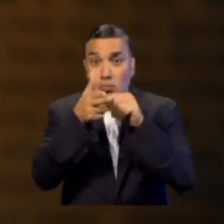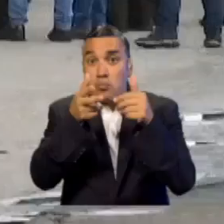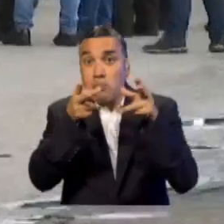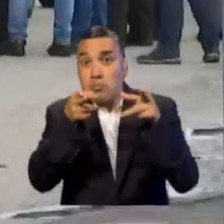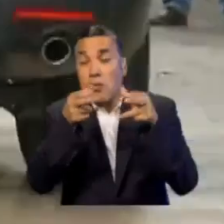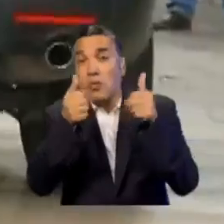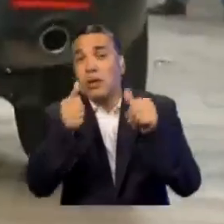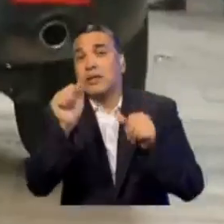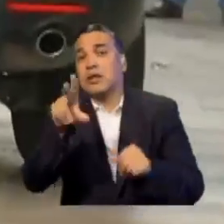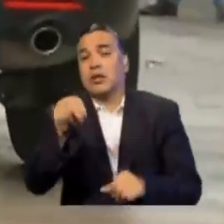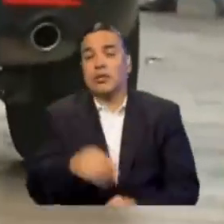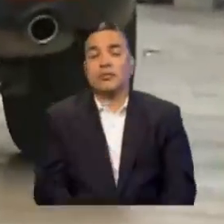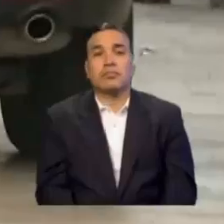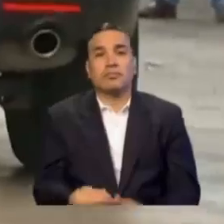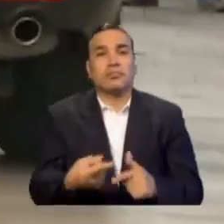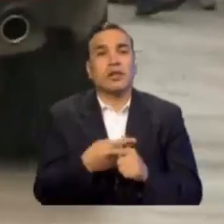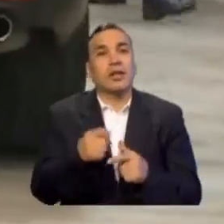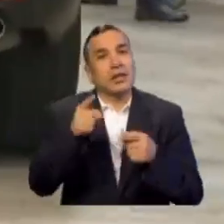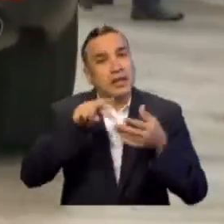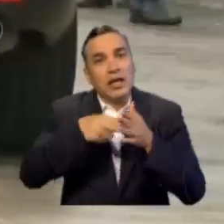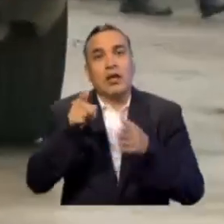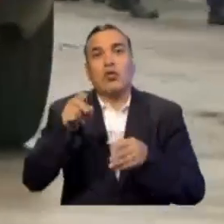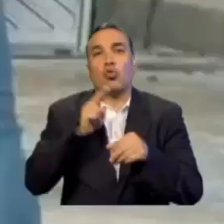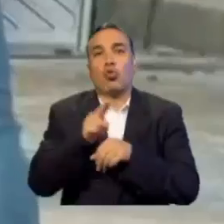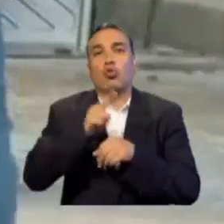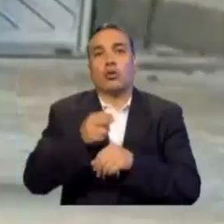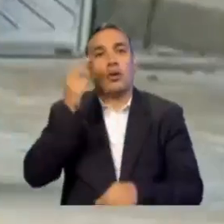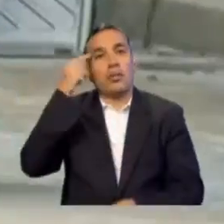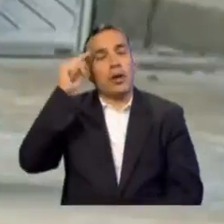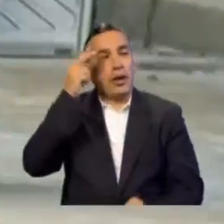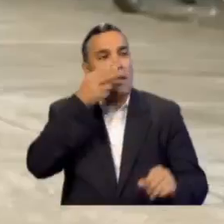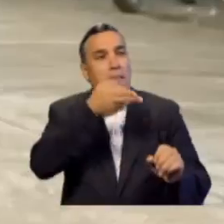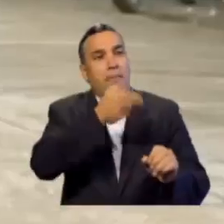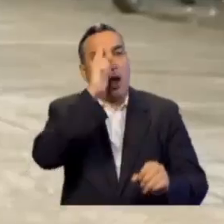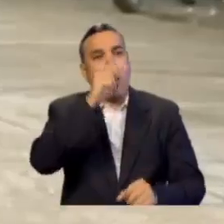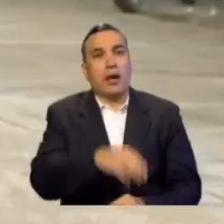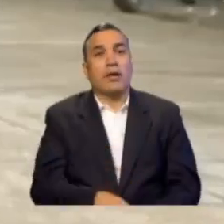crimen y así establecer si fue la que utilizó el sicario para asesinar a